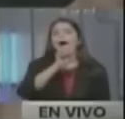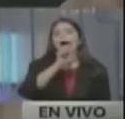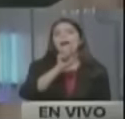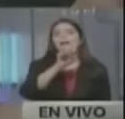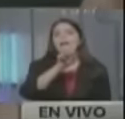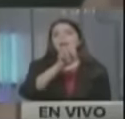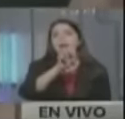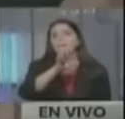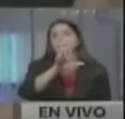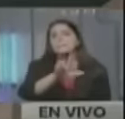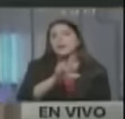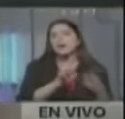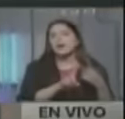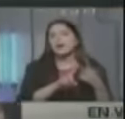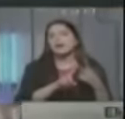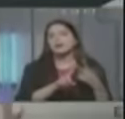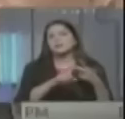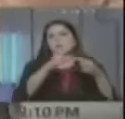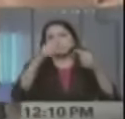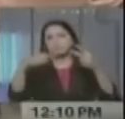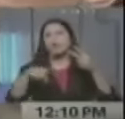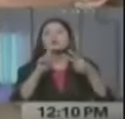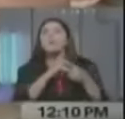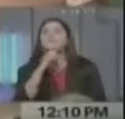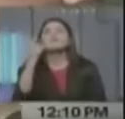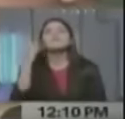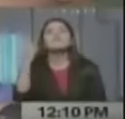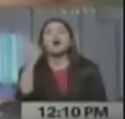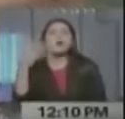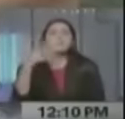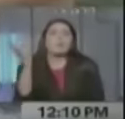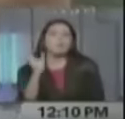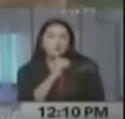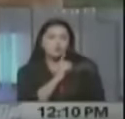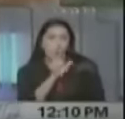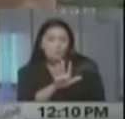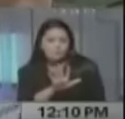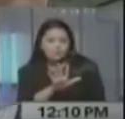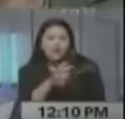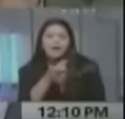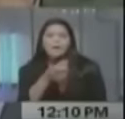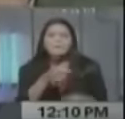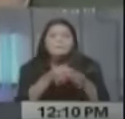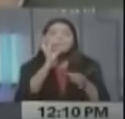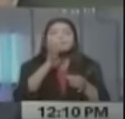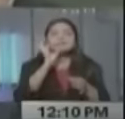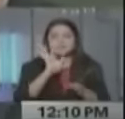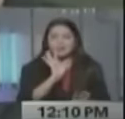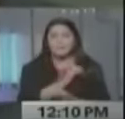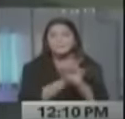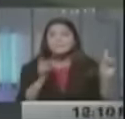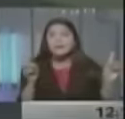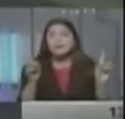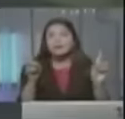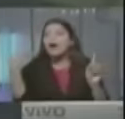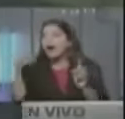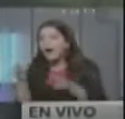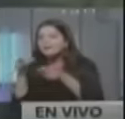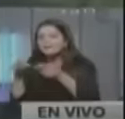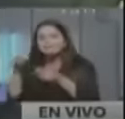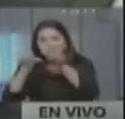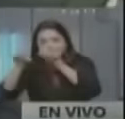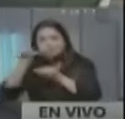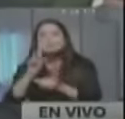no hay Atamel, Tempra, Tachipirín o cualquier otro nombre comercial, pero tenemos el principio activo, que